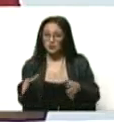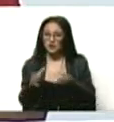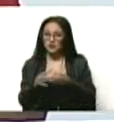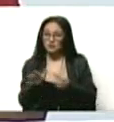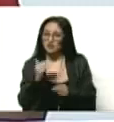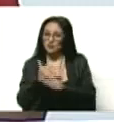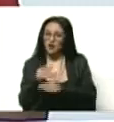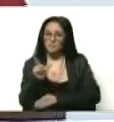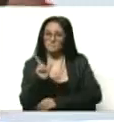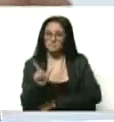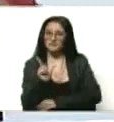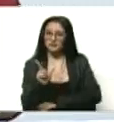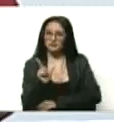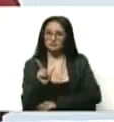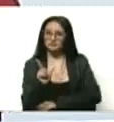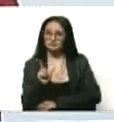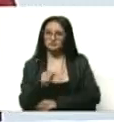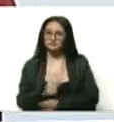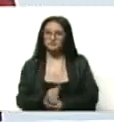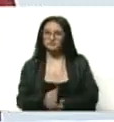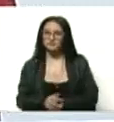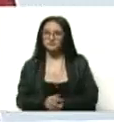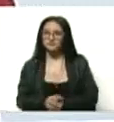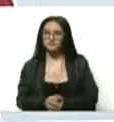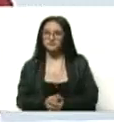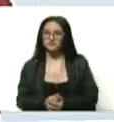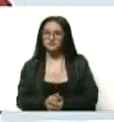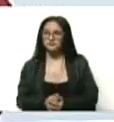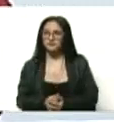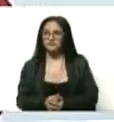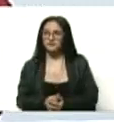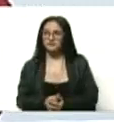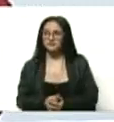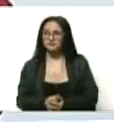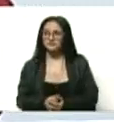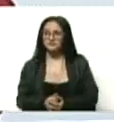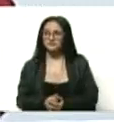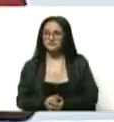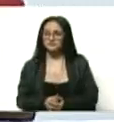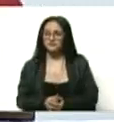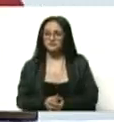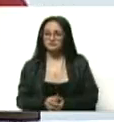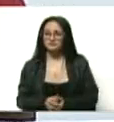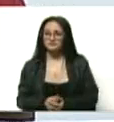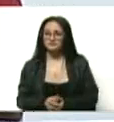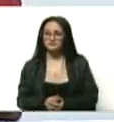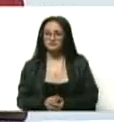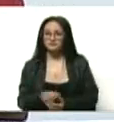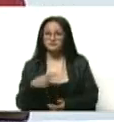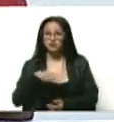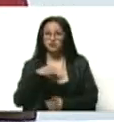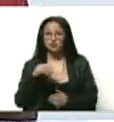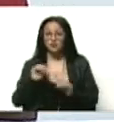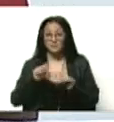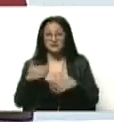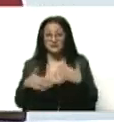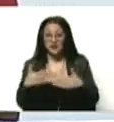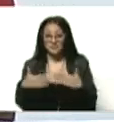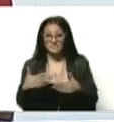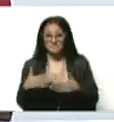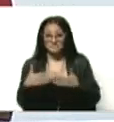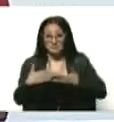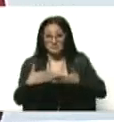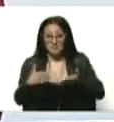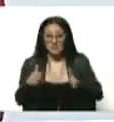el Partido Socialista Unido de Venezuela. Fíjate, termino con esto, que nosotros abrimos este proceso para